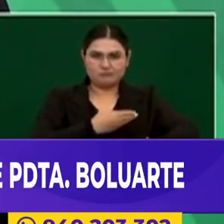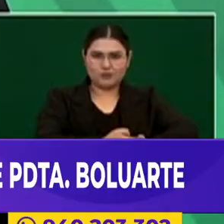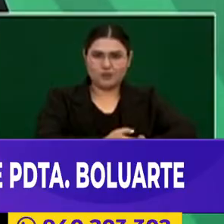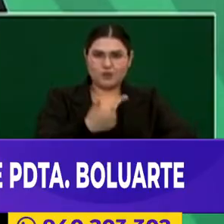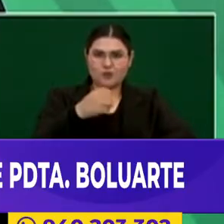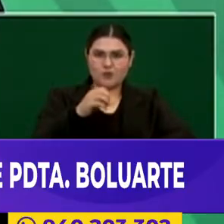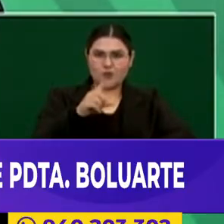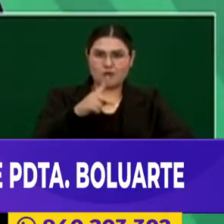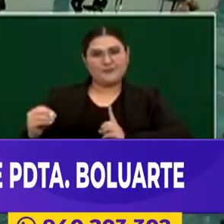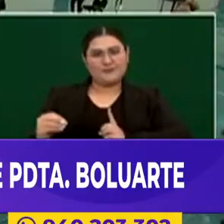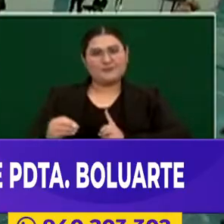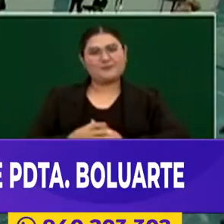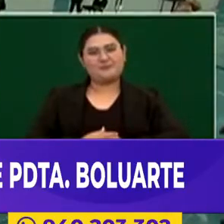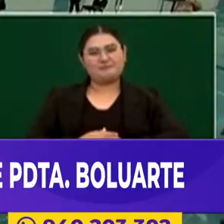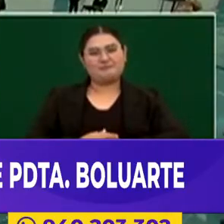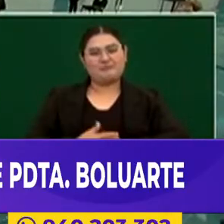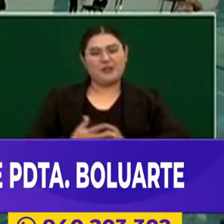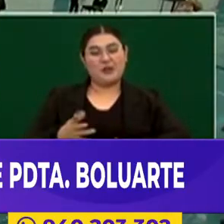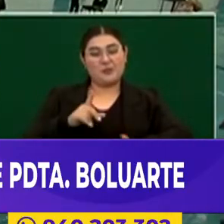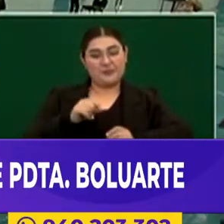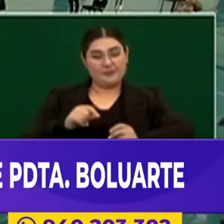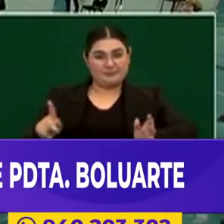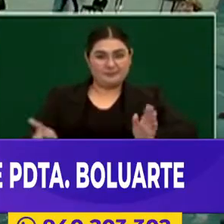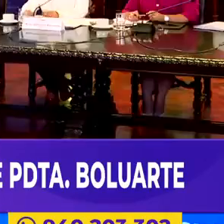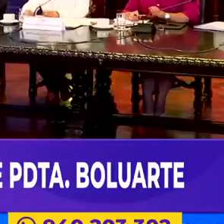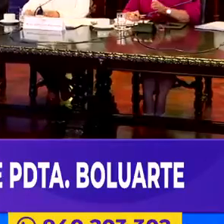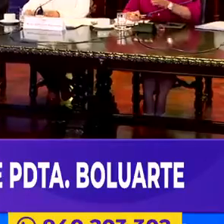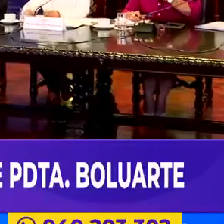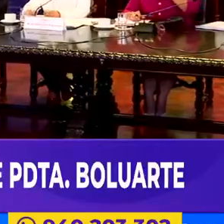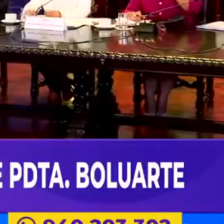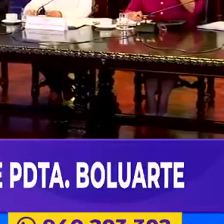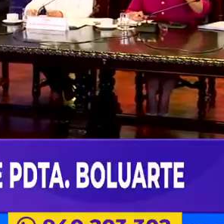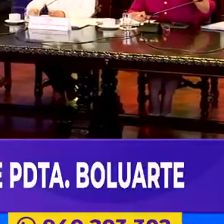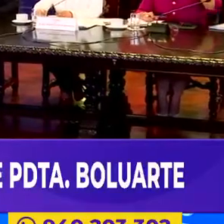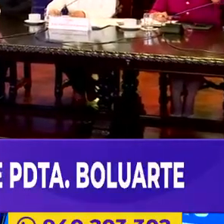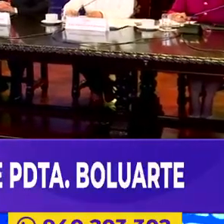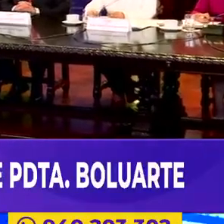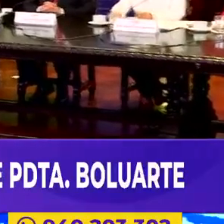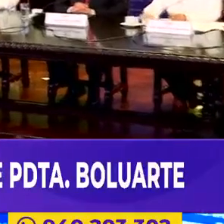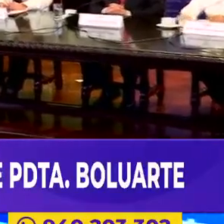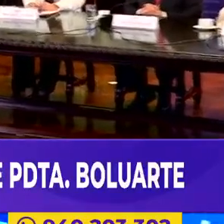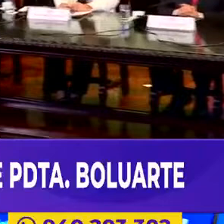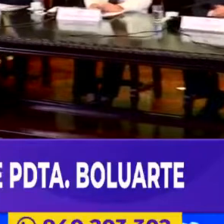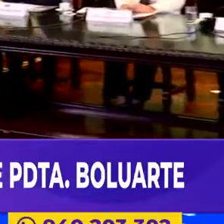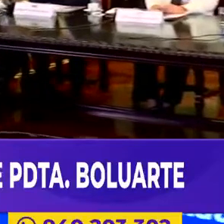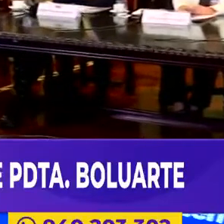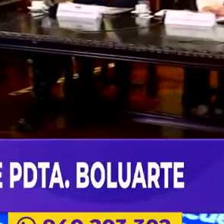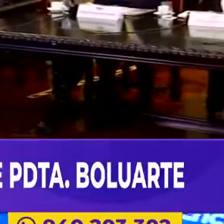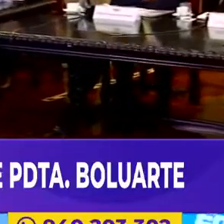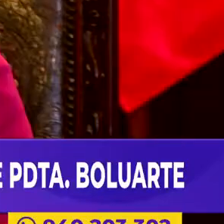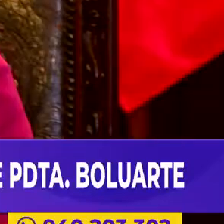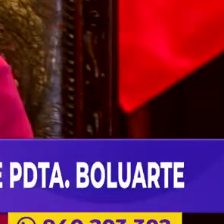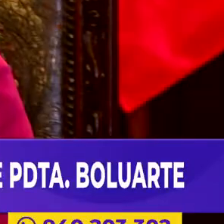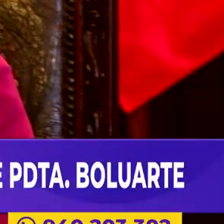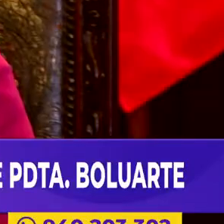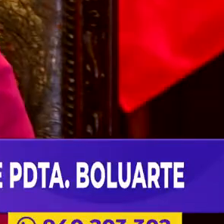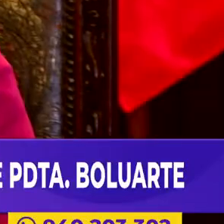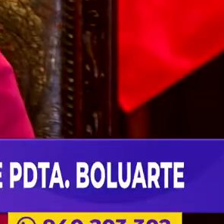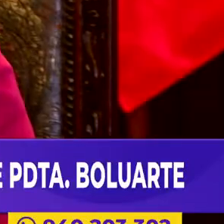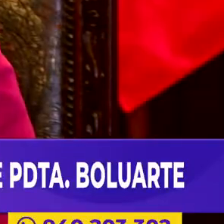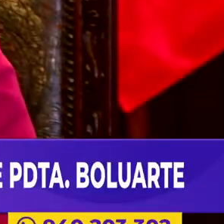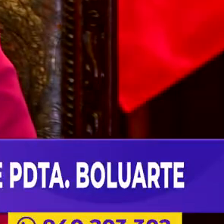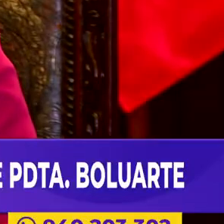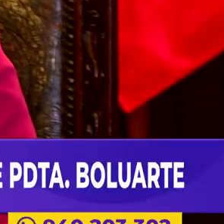las acusaciones en contra del mexicano por injerencia en asuntos peruanos, luego de que la mandataria peruana lo instara